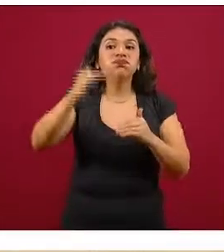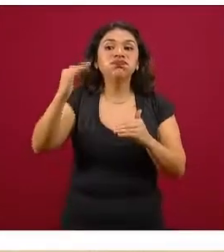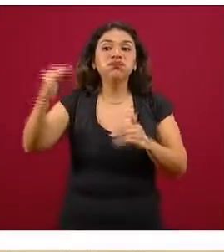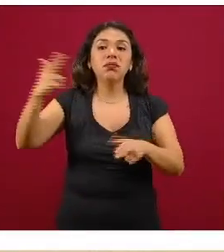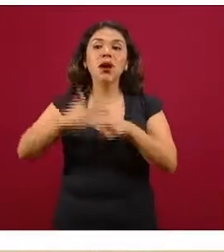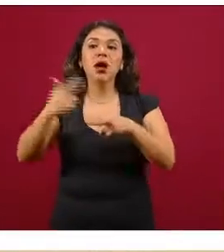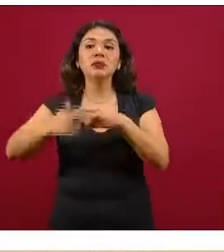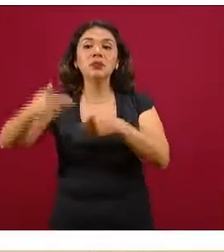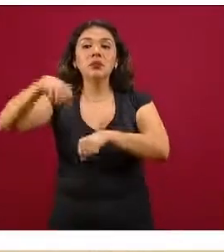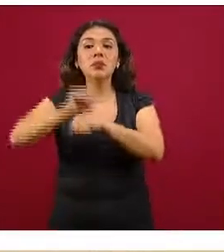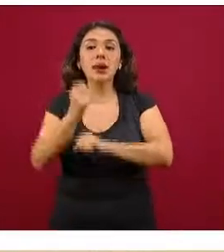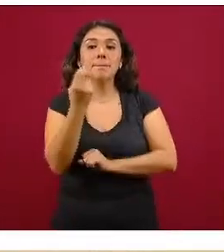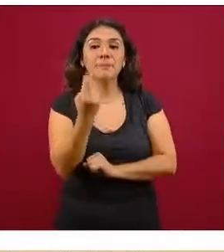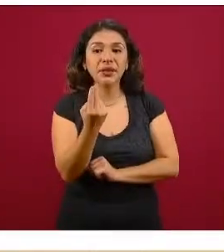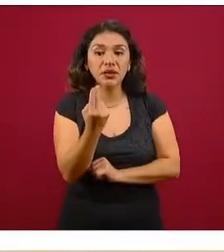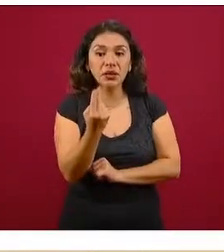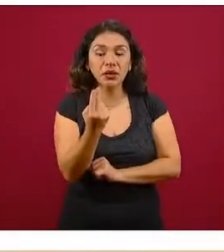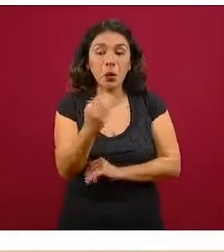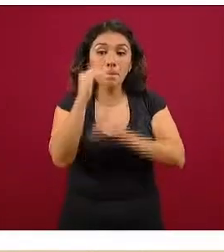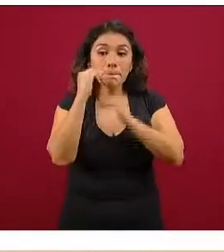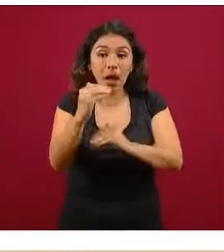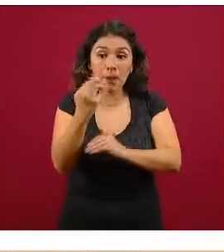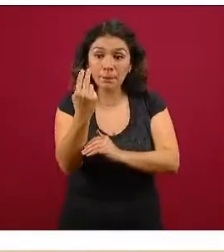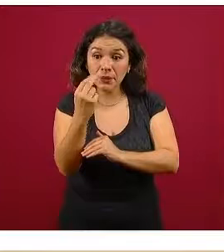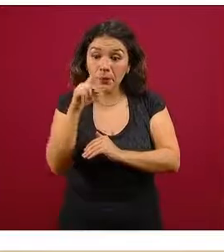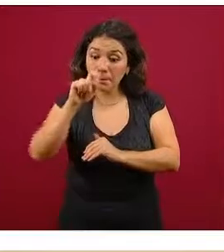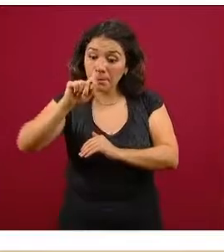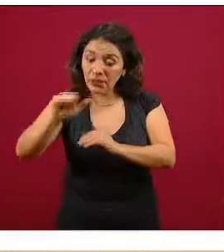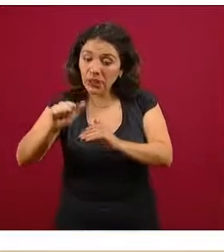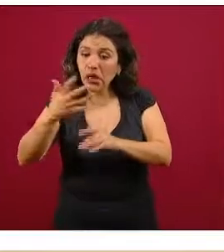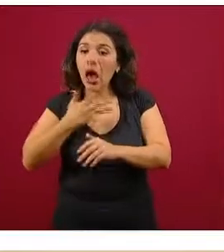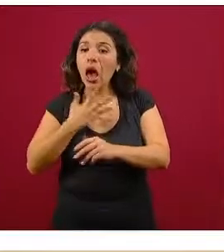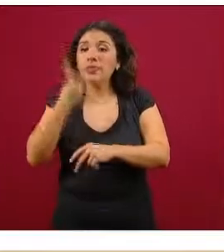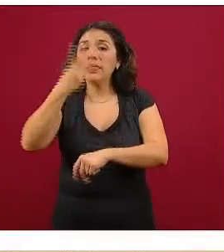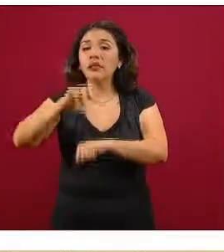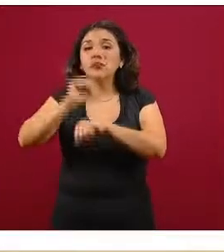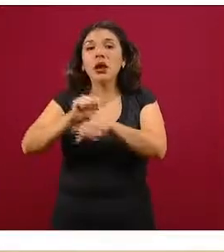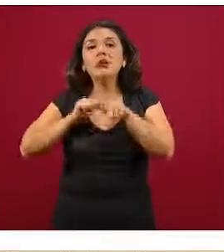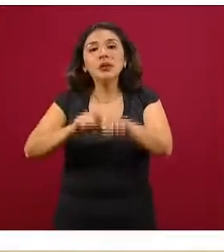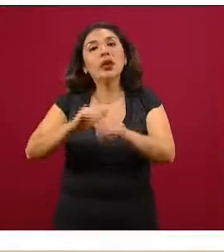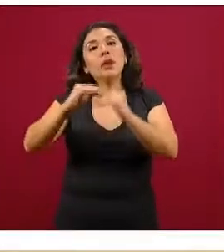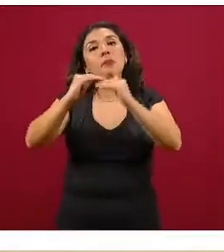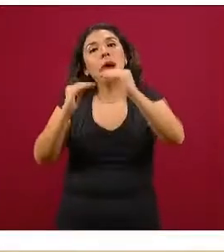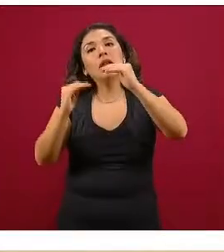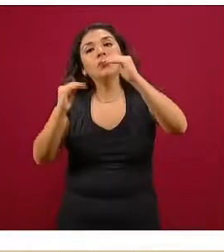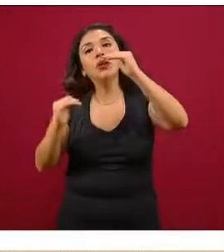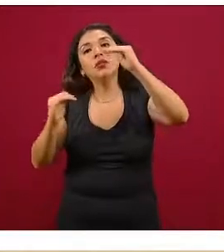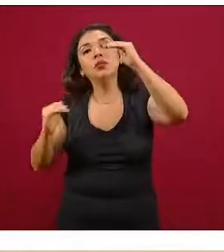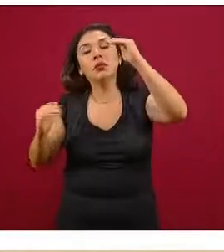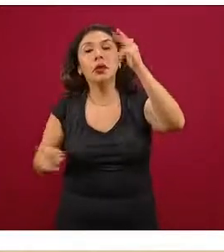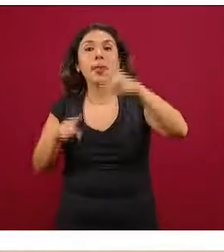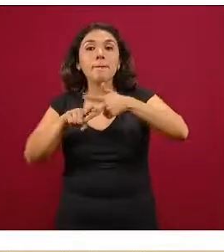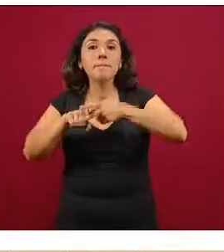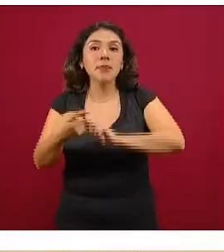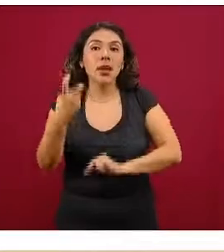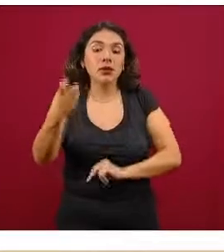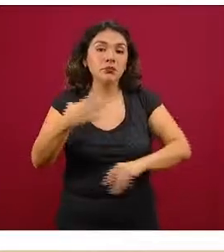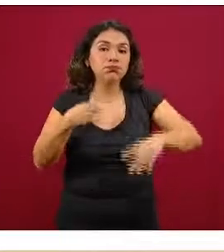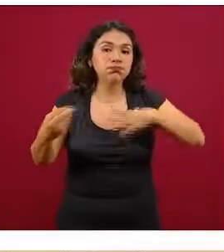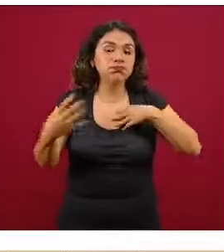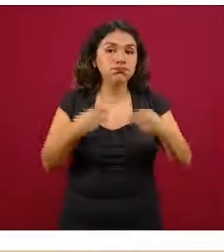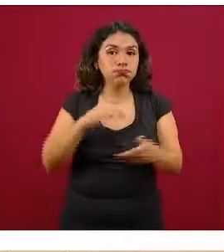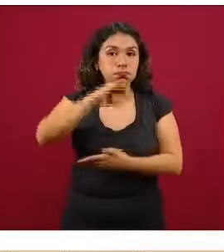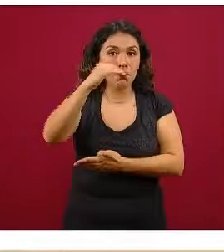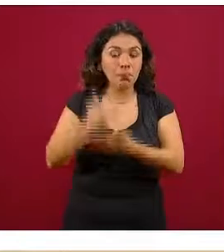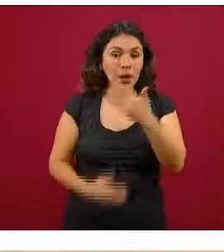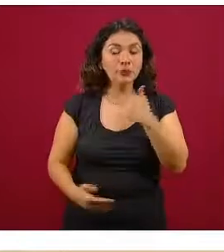semana 25 y a partir de la 26 tiene 3 semanas continuas ya Mexicali con un descenso en esta transmisión.